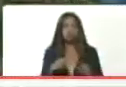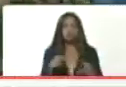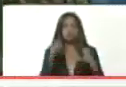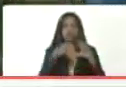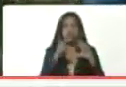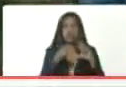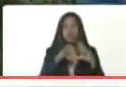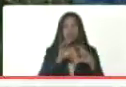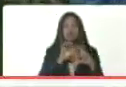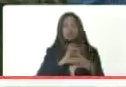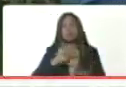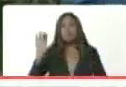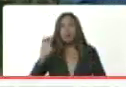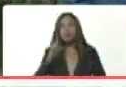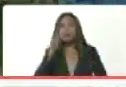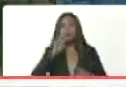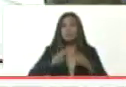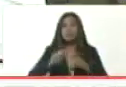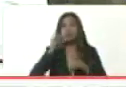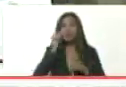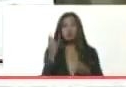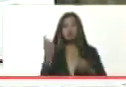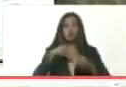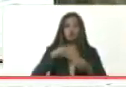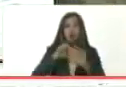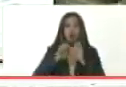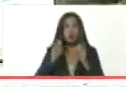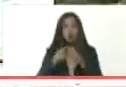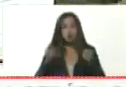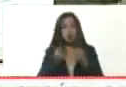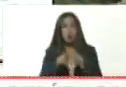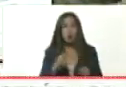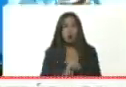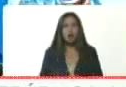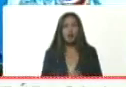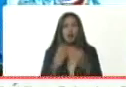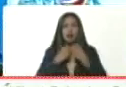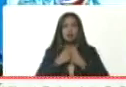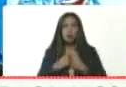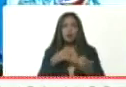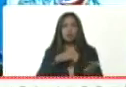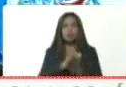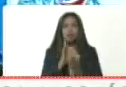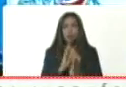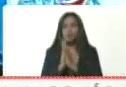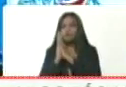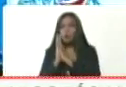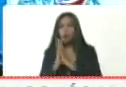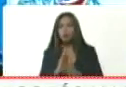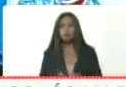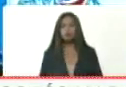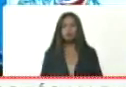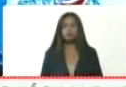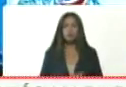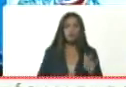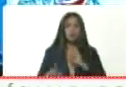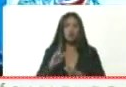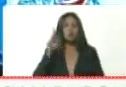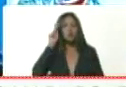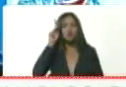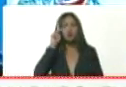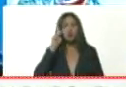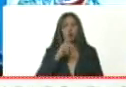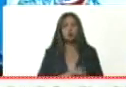patria y que ese niño o niña se incorpore a la educación aristóbulo garantiza veces aristóbulo querido profesor